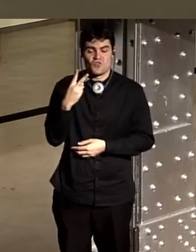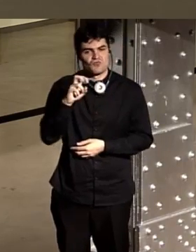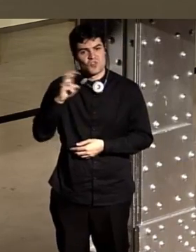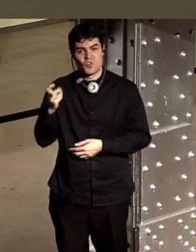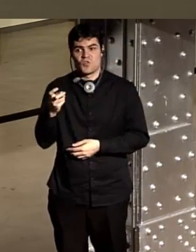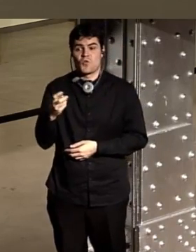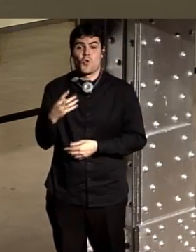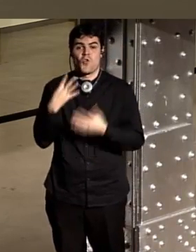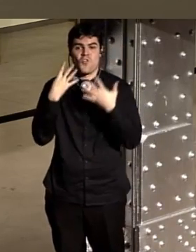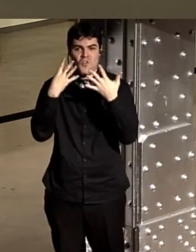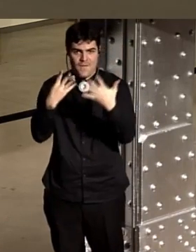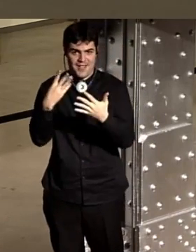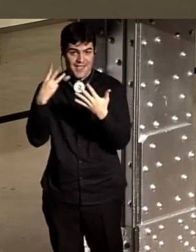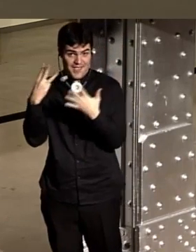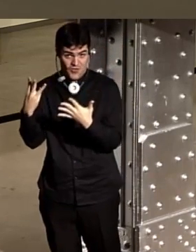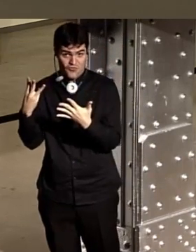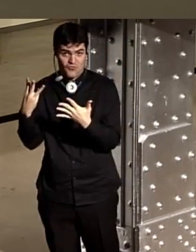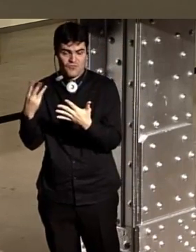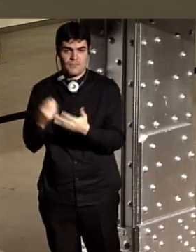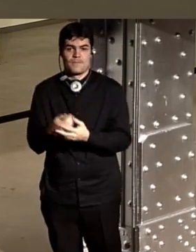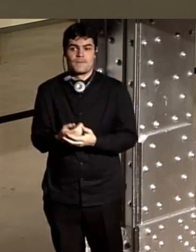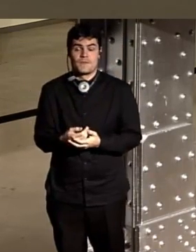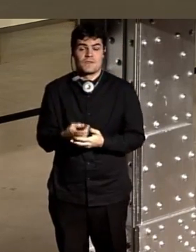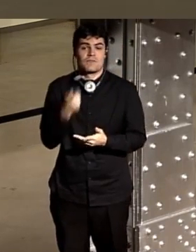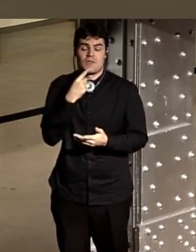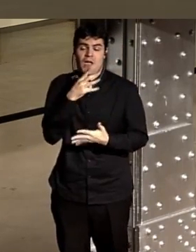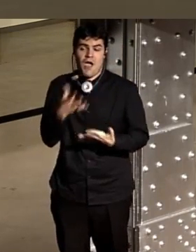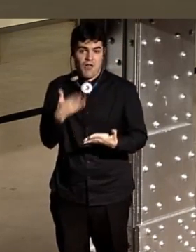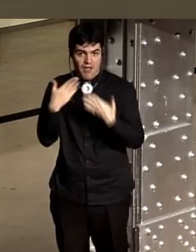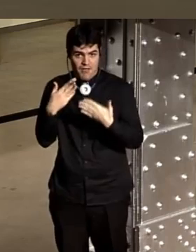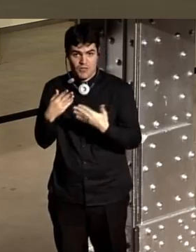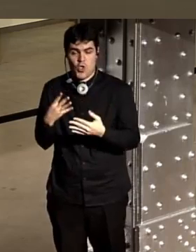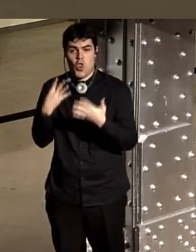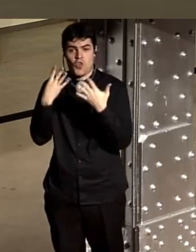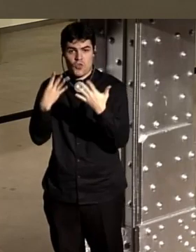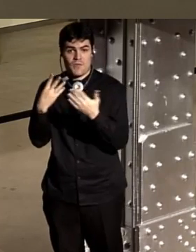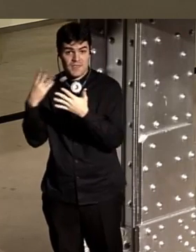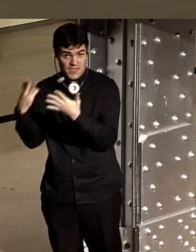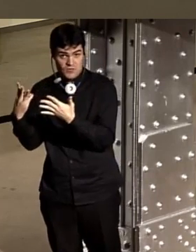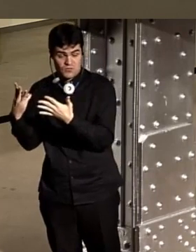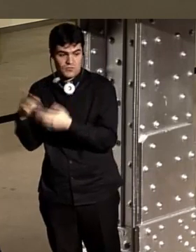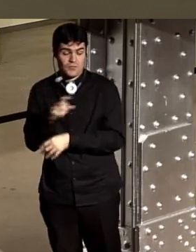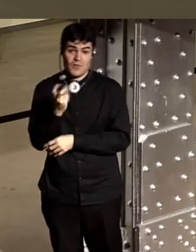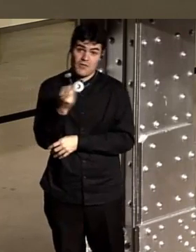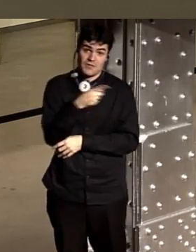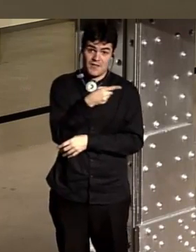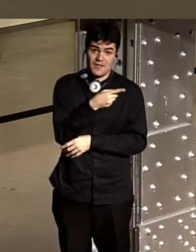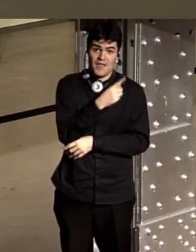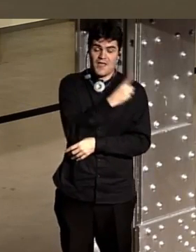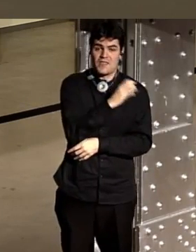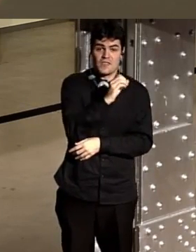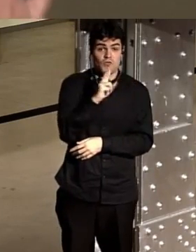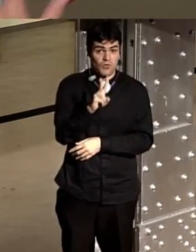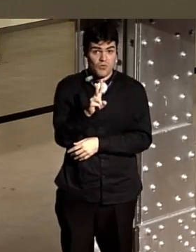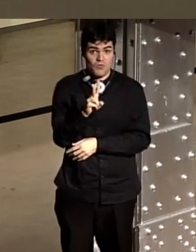98. La que hablas es 98, pero la otra con 102 años leyó el libro y está